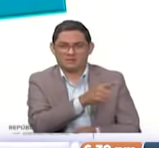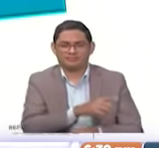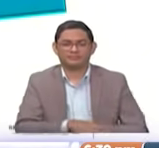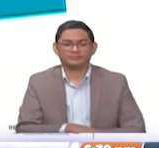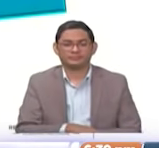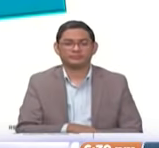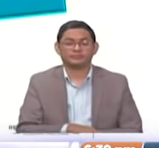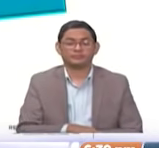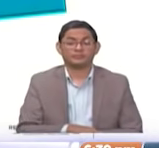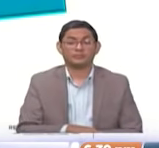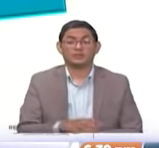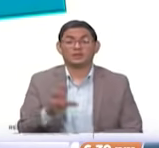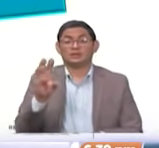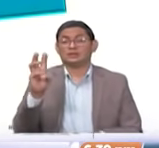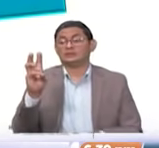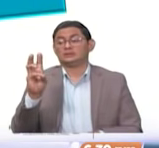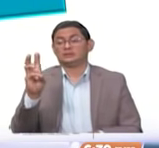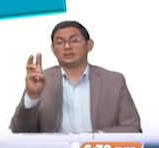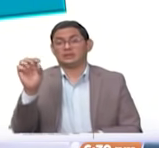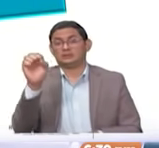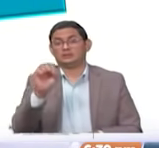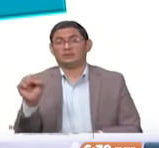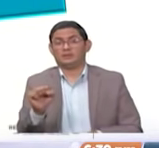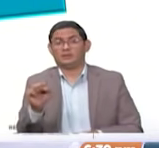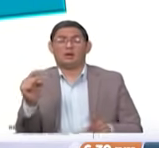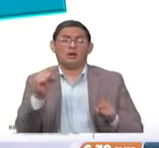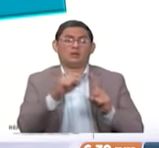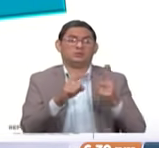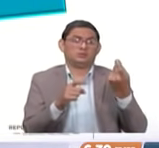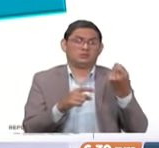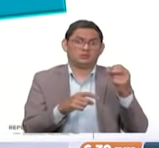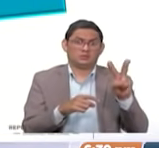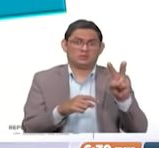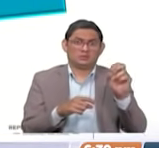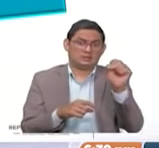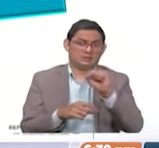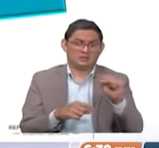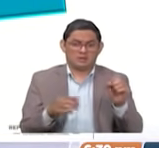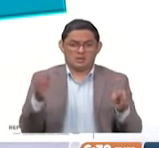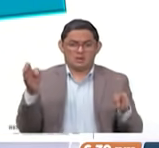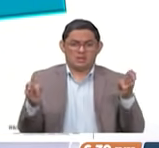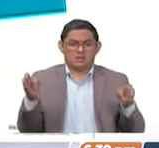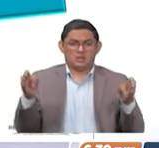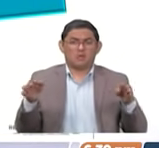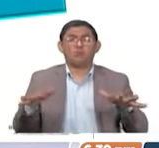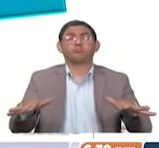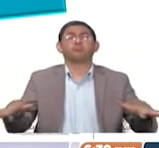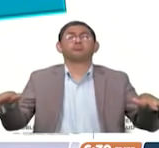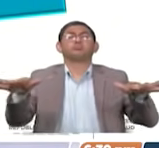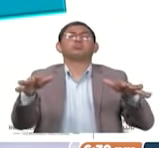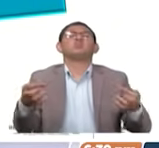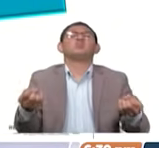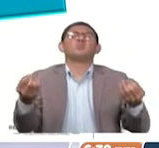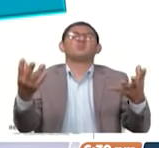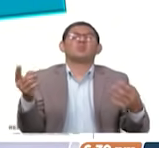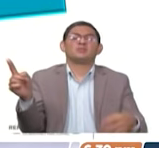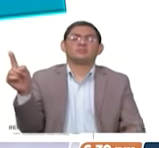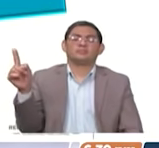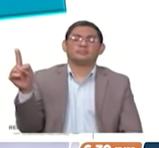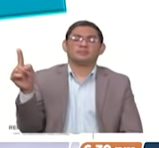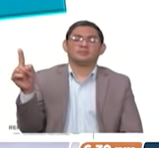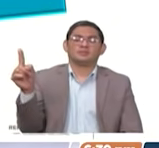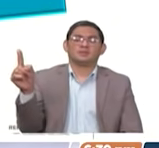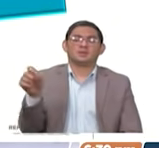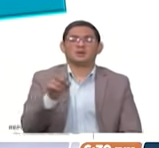del día 6 al 12 de septiembre se aplicó en todo el territorio nacional 229 mil